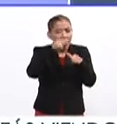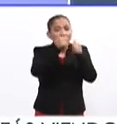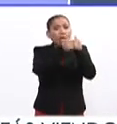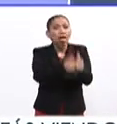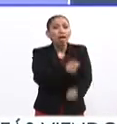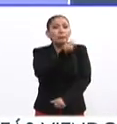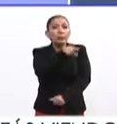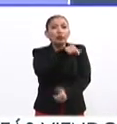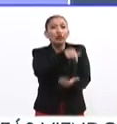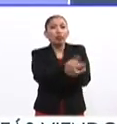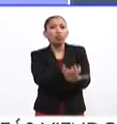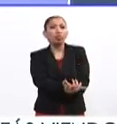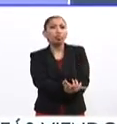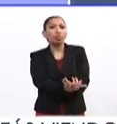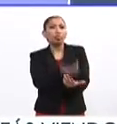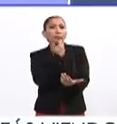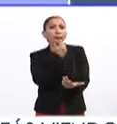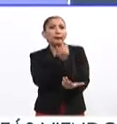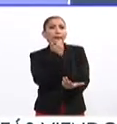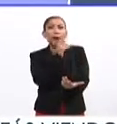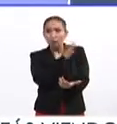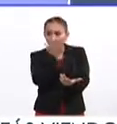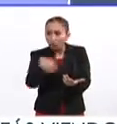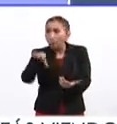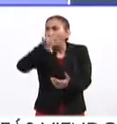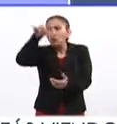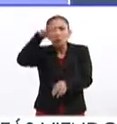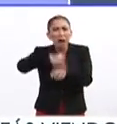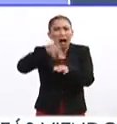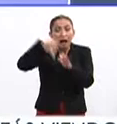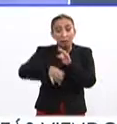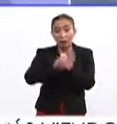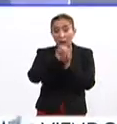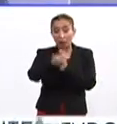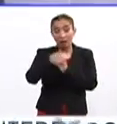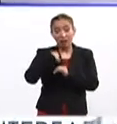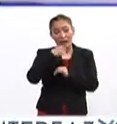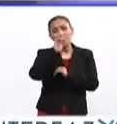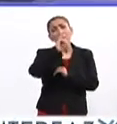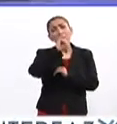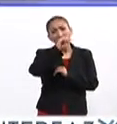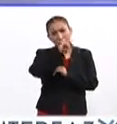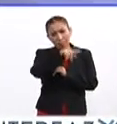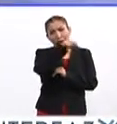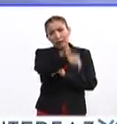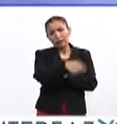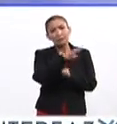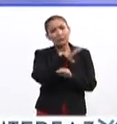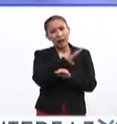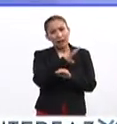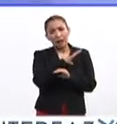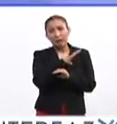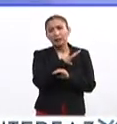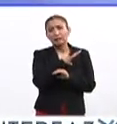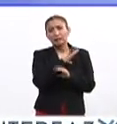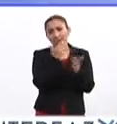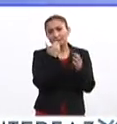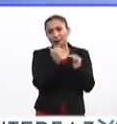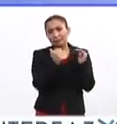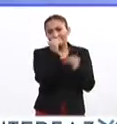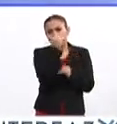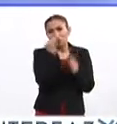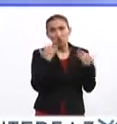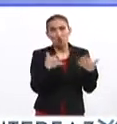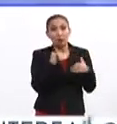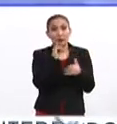queden en esa zona de confort y busquen más, ¿no? Porque, por ejemplo, estar en el Politécnico de por sí ya es como, estoy